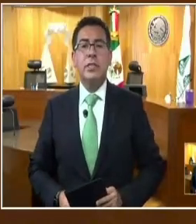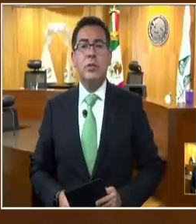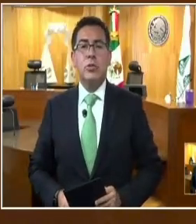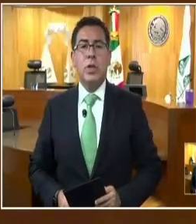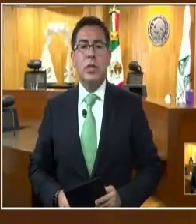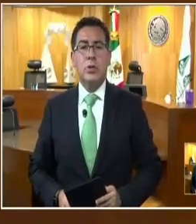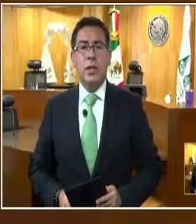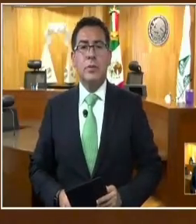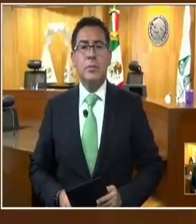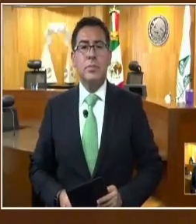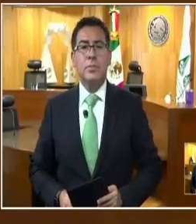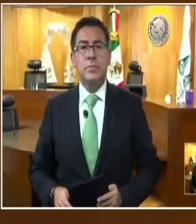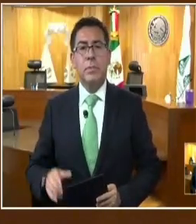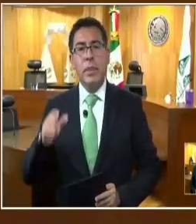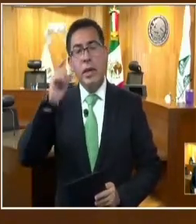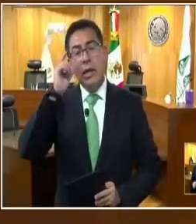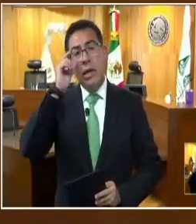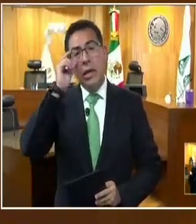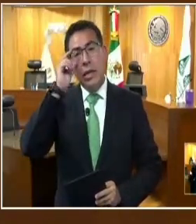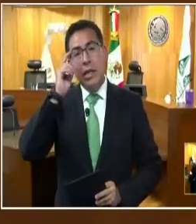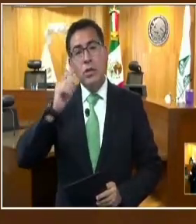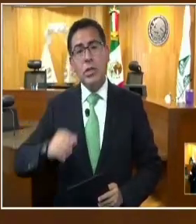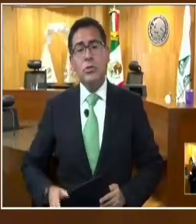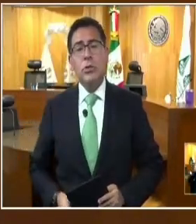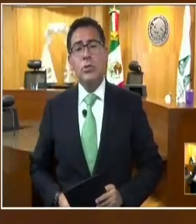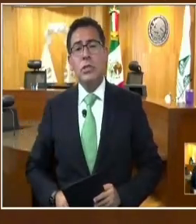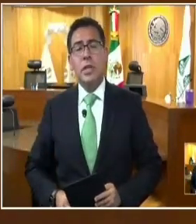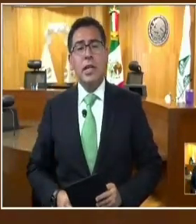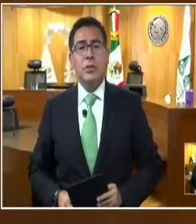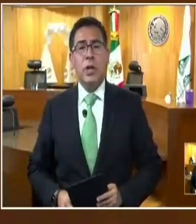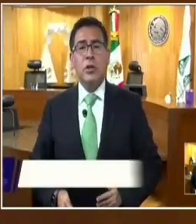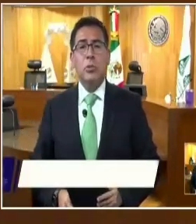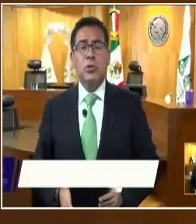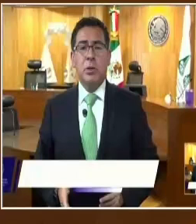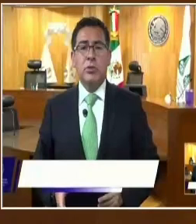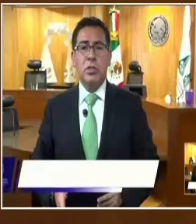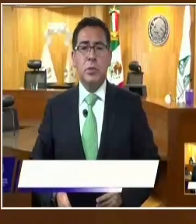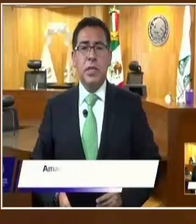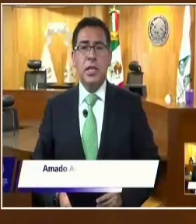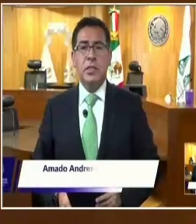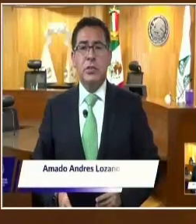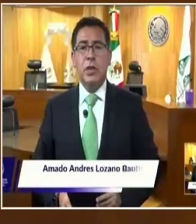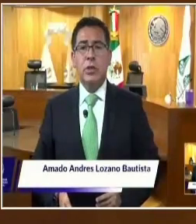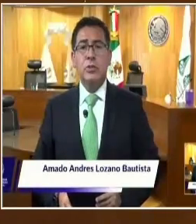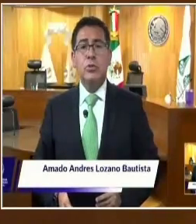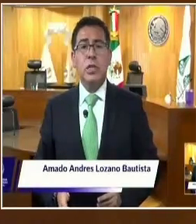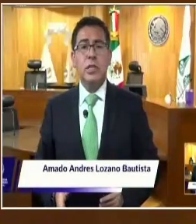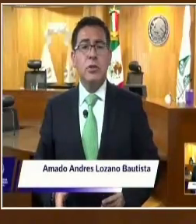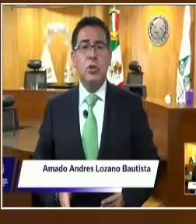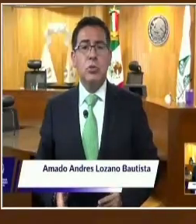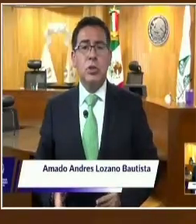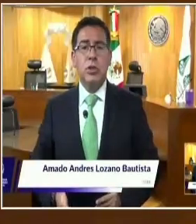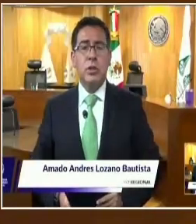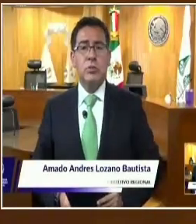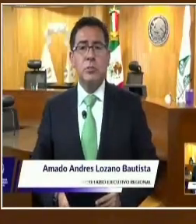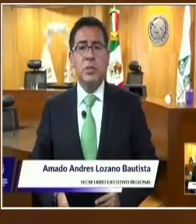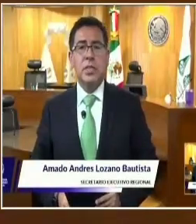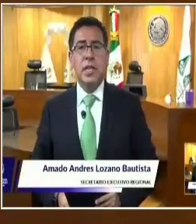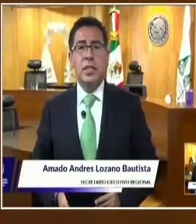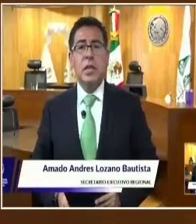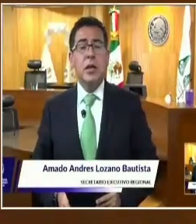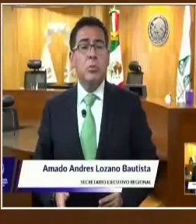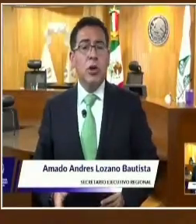instituto electoral y los asuntos se relacionan con procedimientos iales sancionadores sustanciados con motivo de denuncias